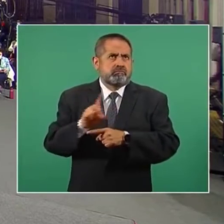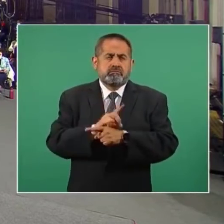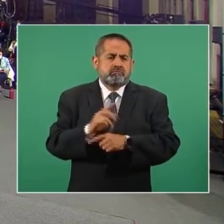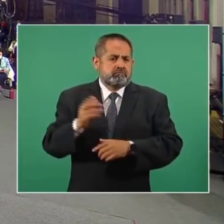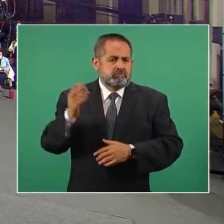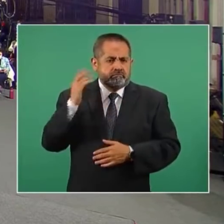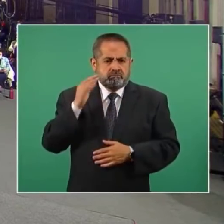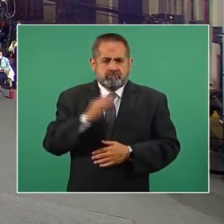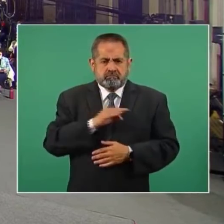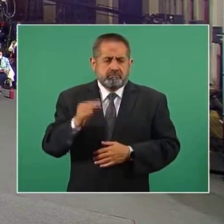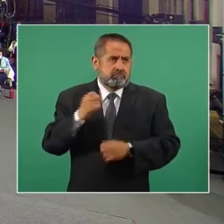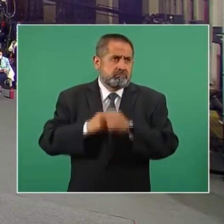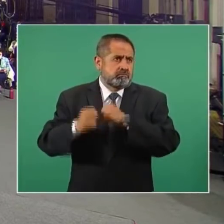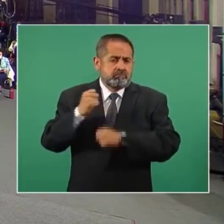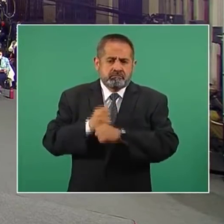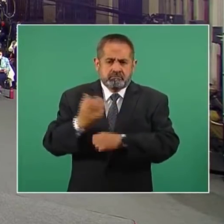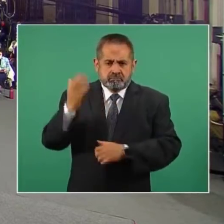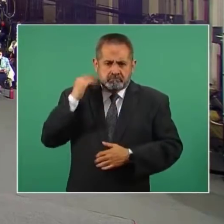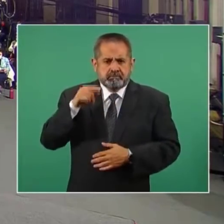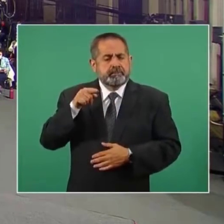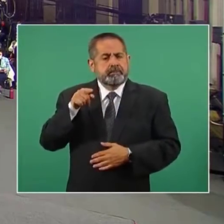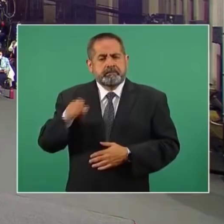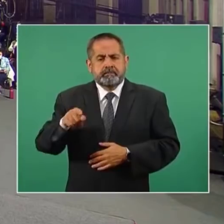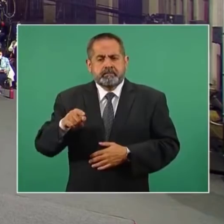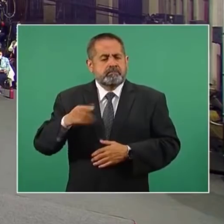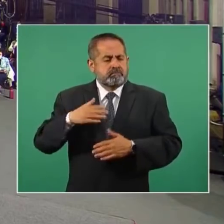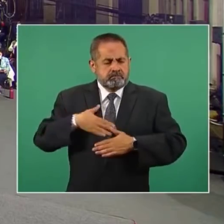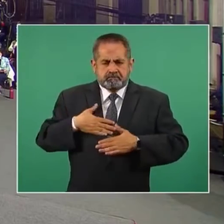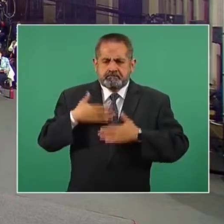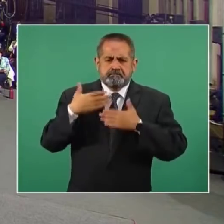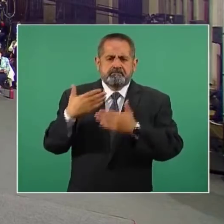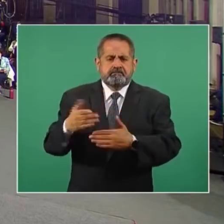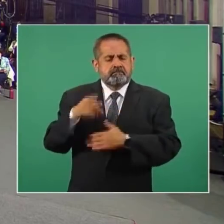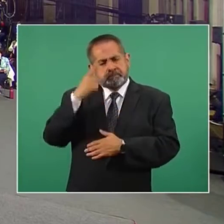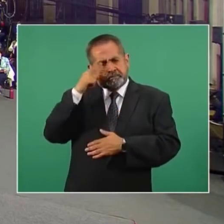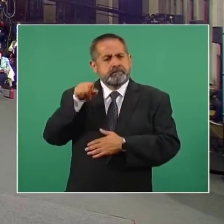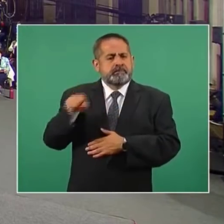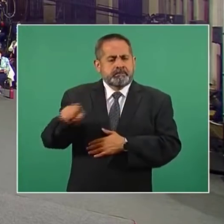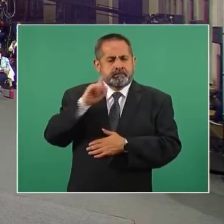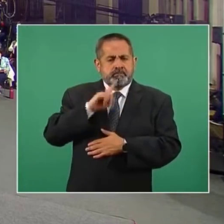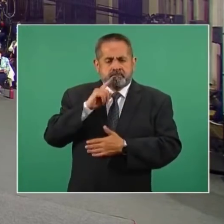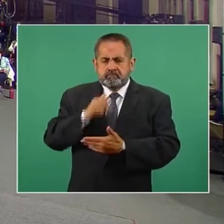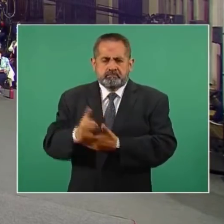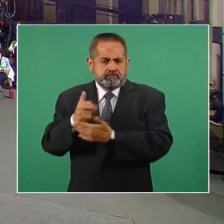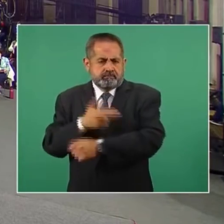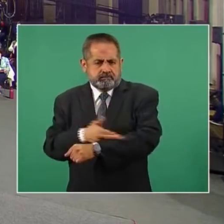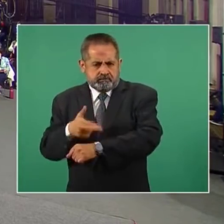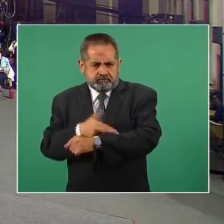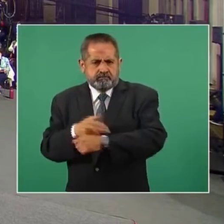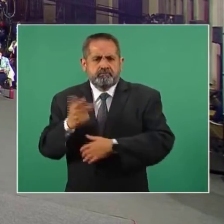hace años tiene toda nuestra confianza además